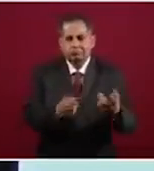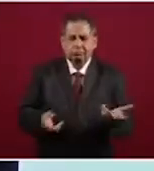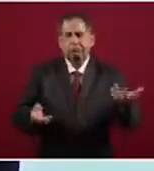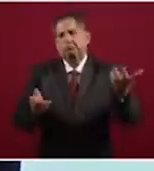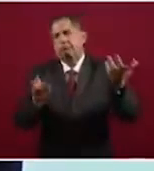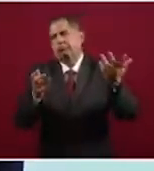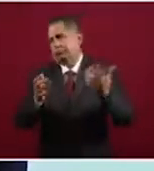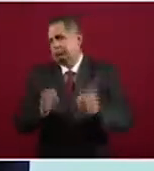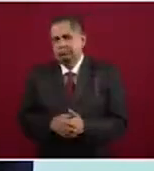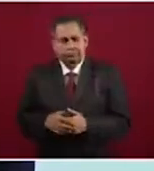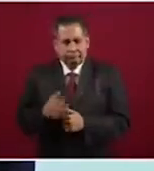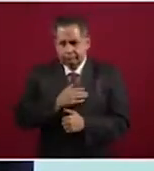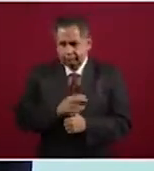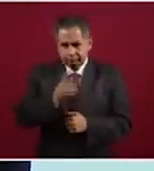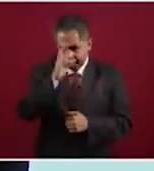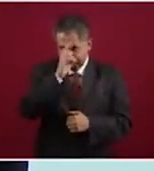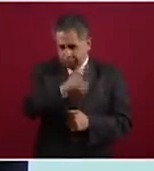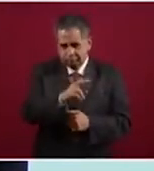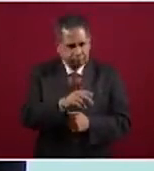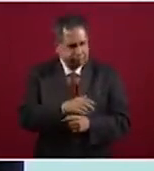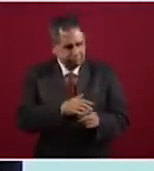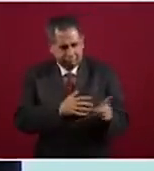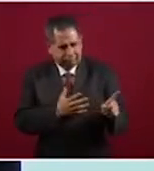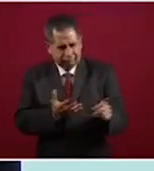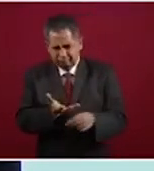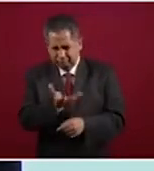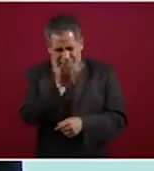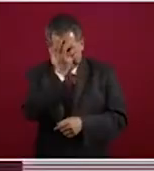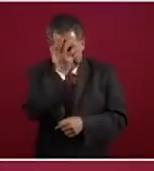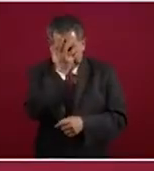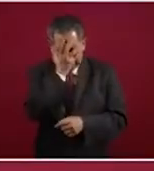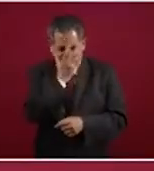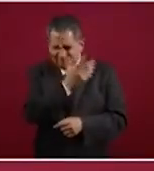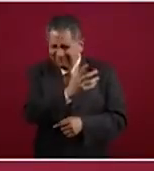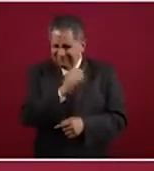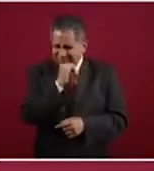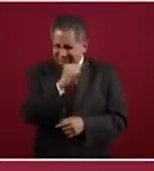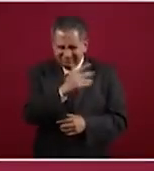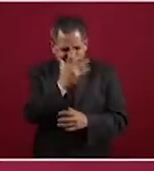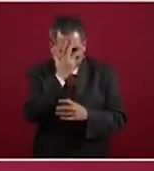Con todo respeto, sinvergüenzas.